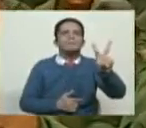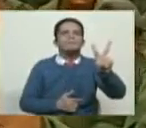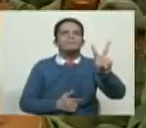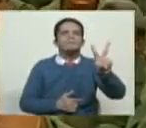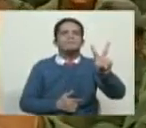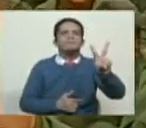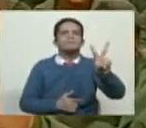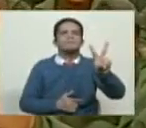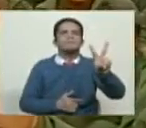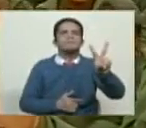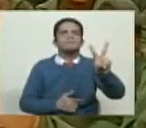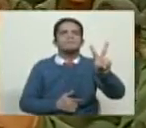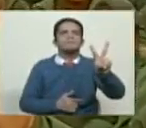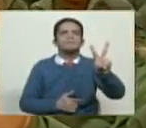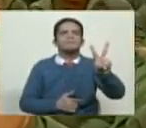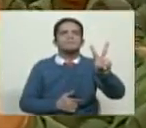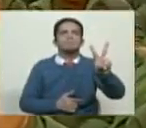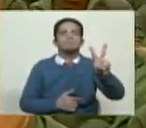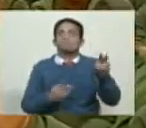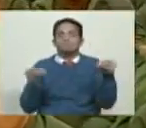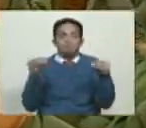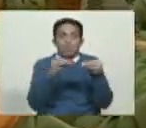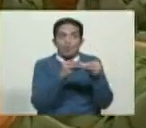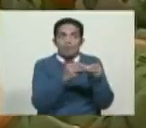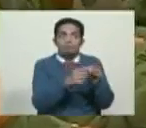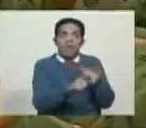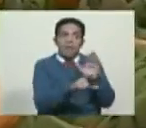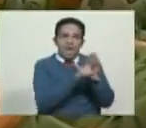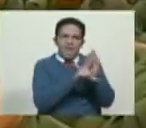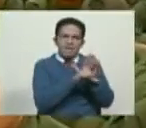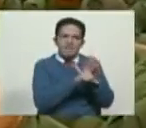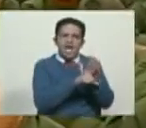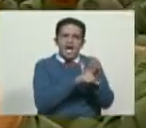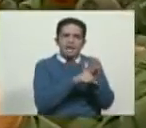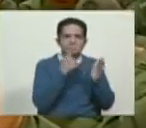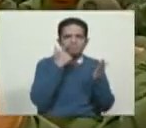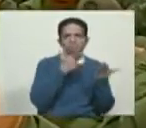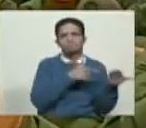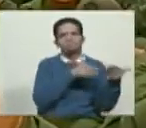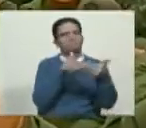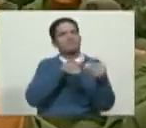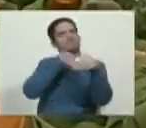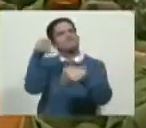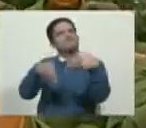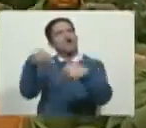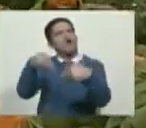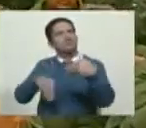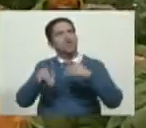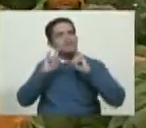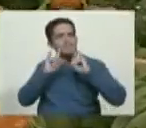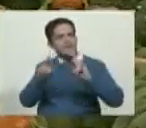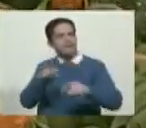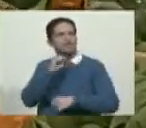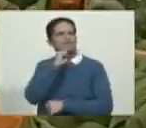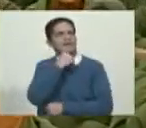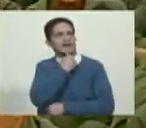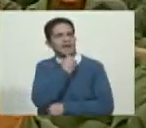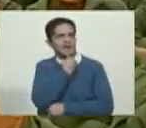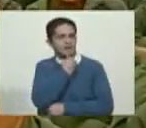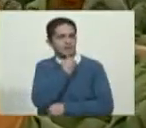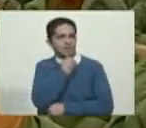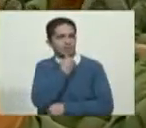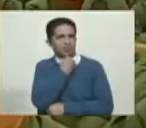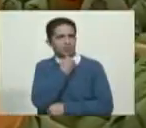expresada como manda la Constitución en el voto libre, soberano, directo, secreto, y que